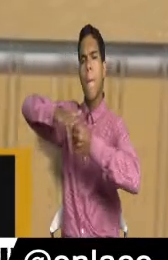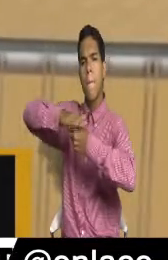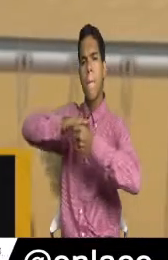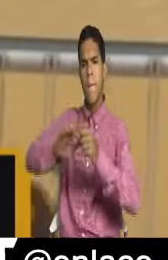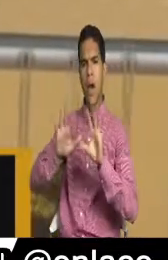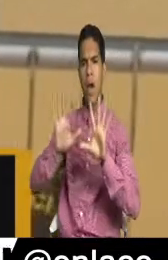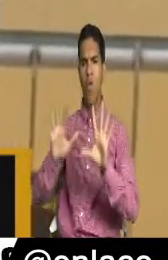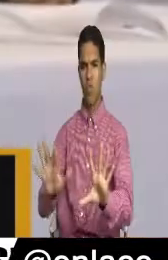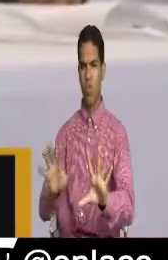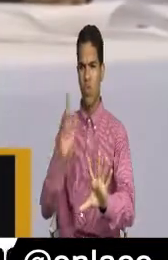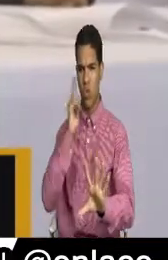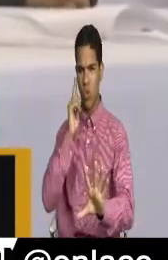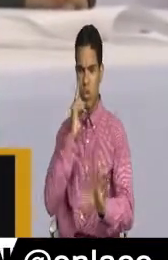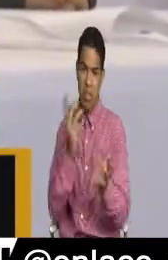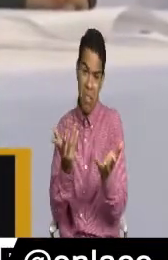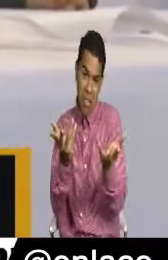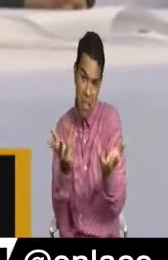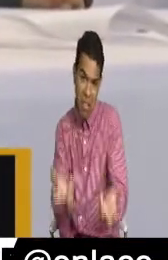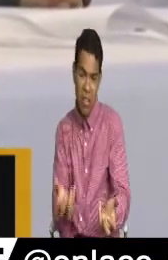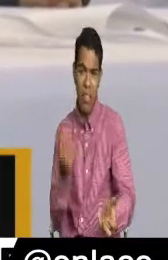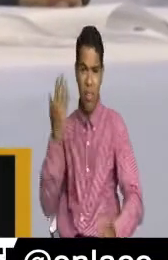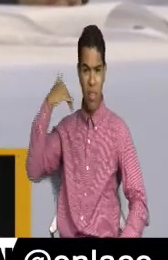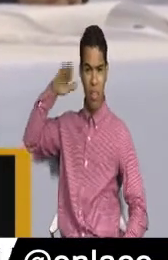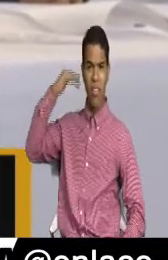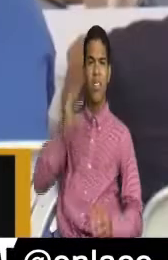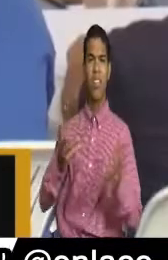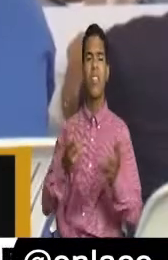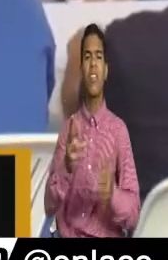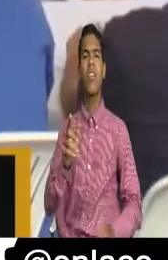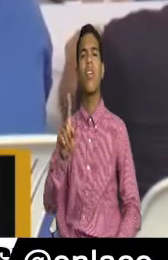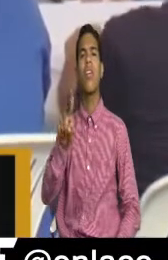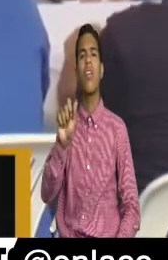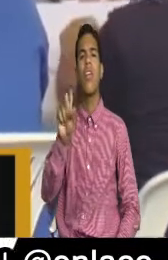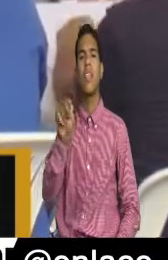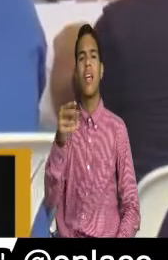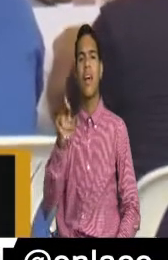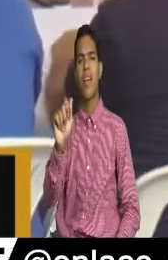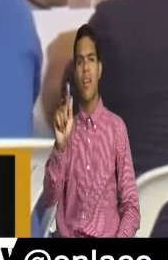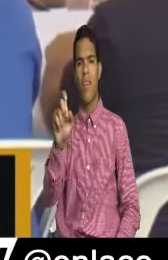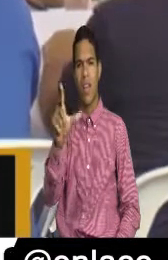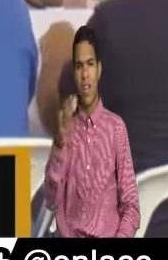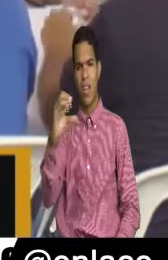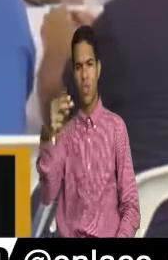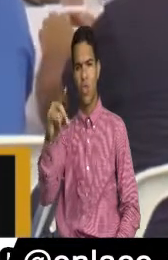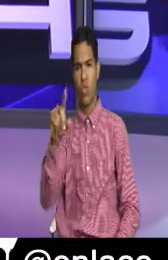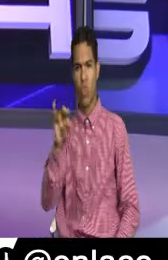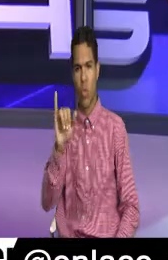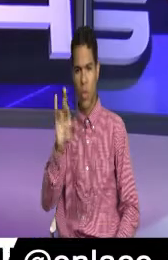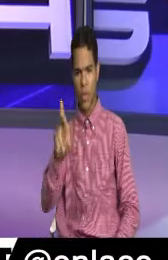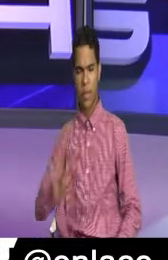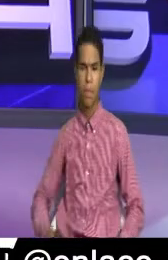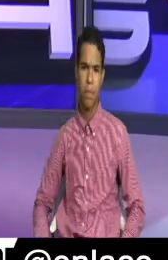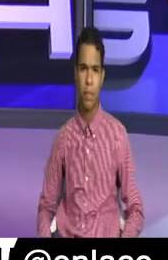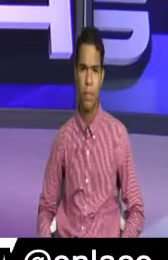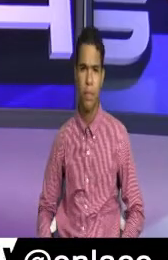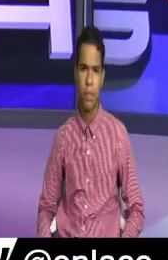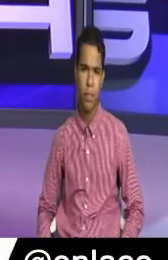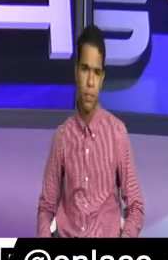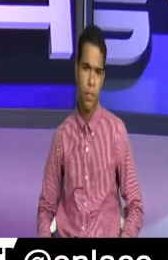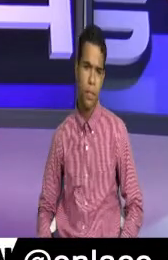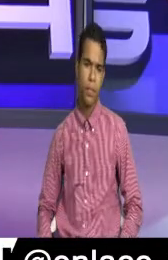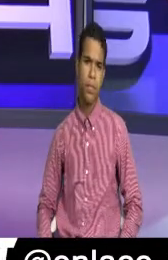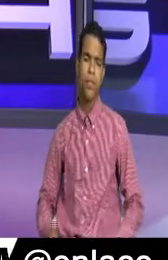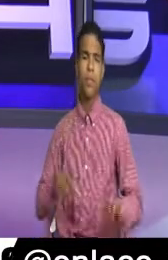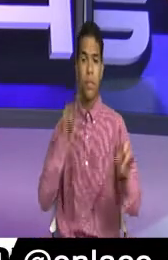descentralizar las reuniones de la corporación, como ocurrió en San Rafael de Chucurí, el barrio Cardales, en la Comuna 1. Y la personería de